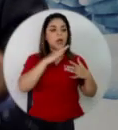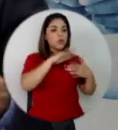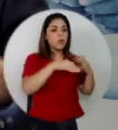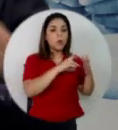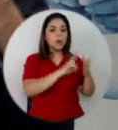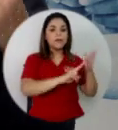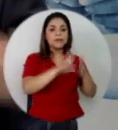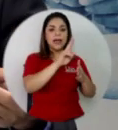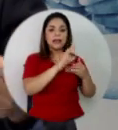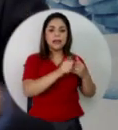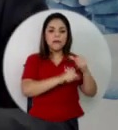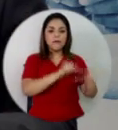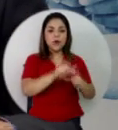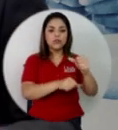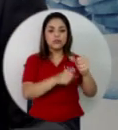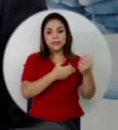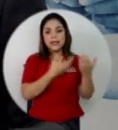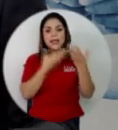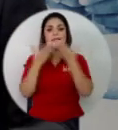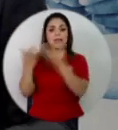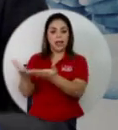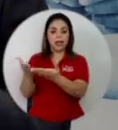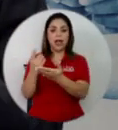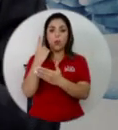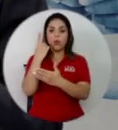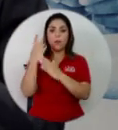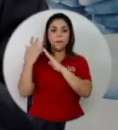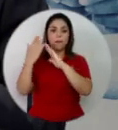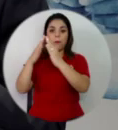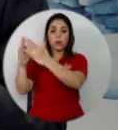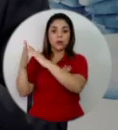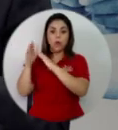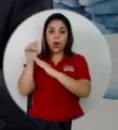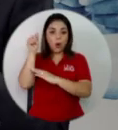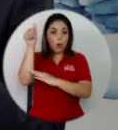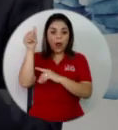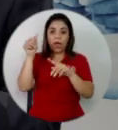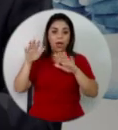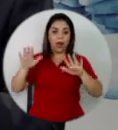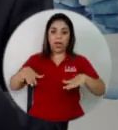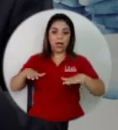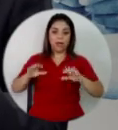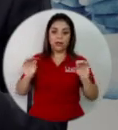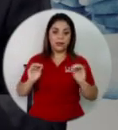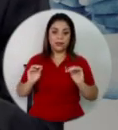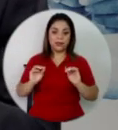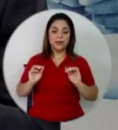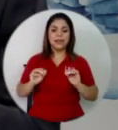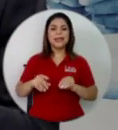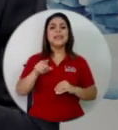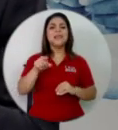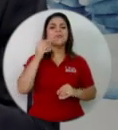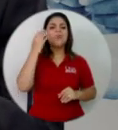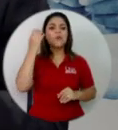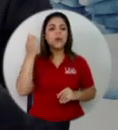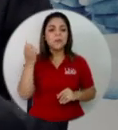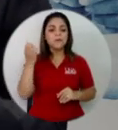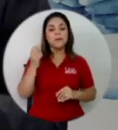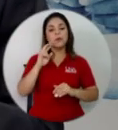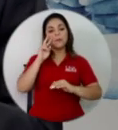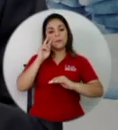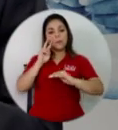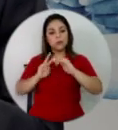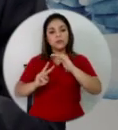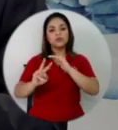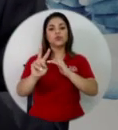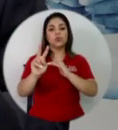llevarle esa oferta a una población que no la tenía. Pero todo eso está entonces dentro de una proyección que se llevó adelante en el